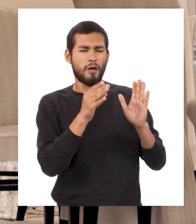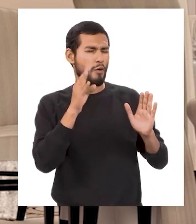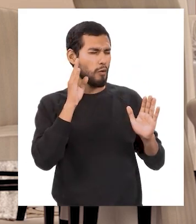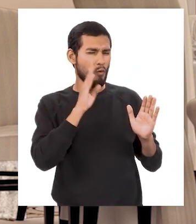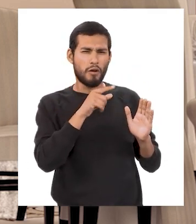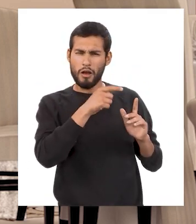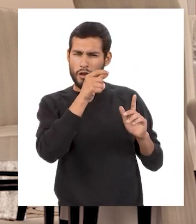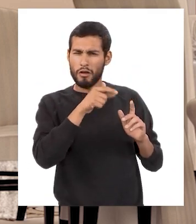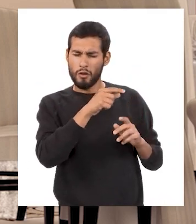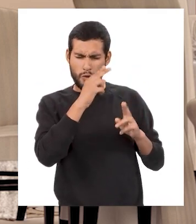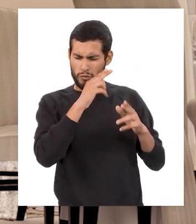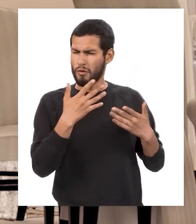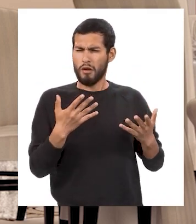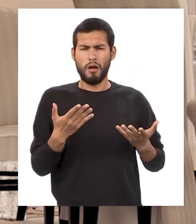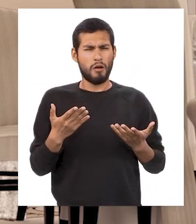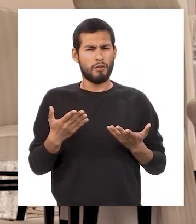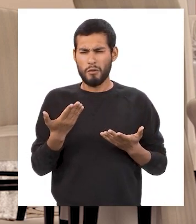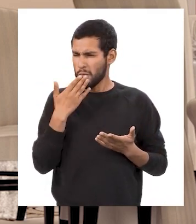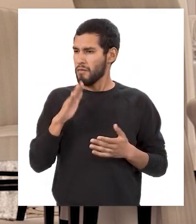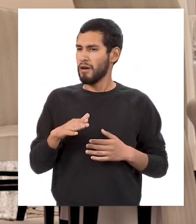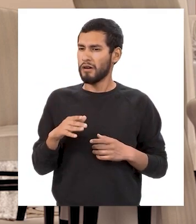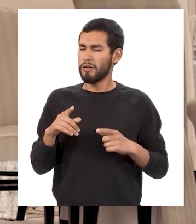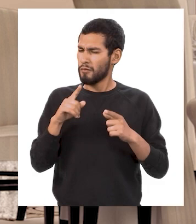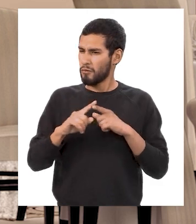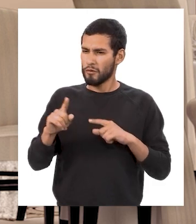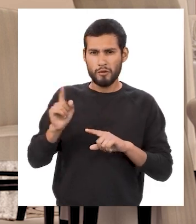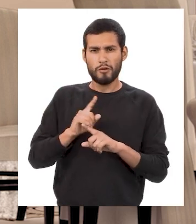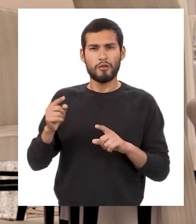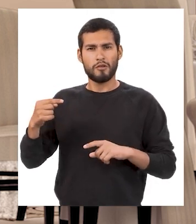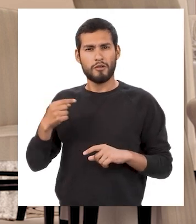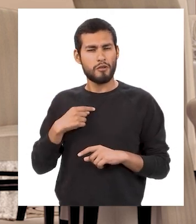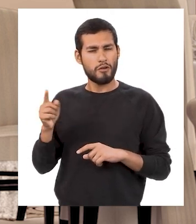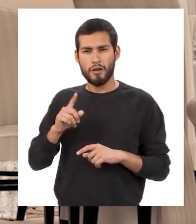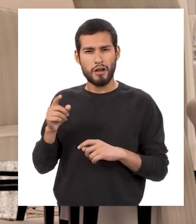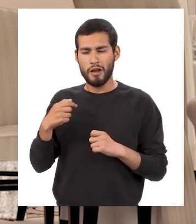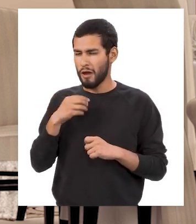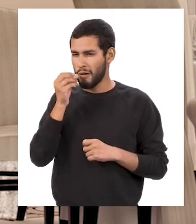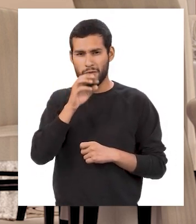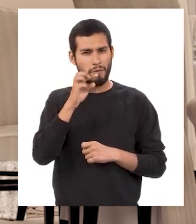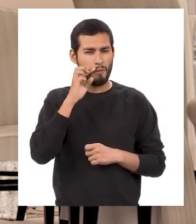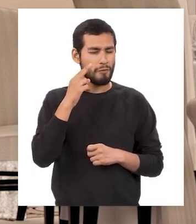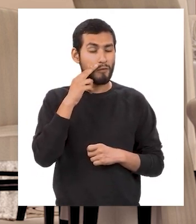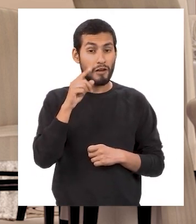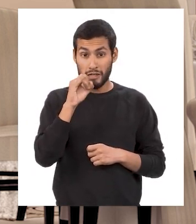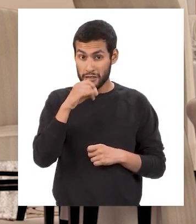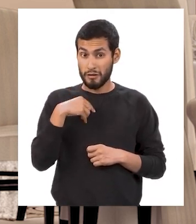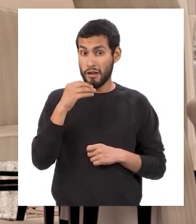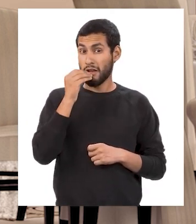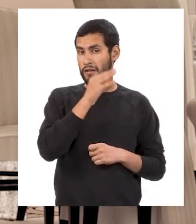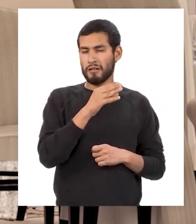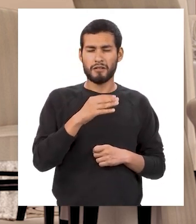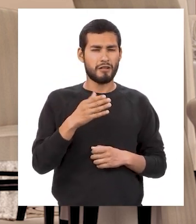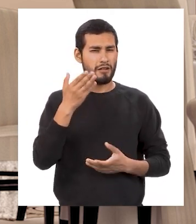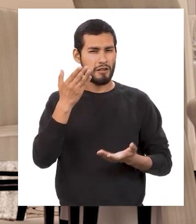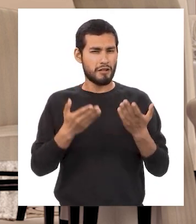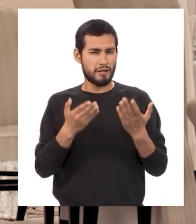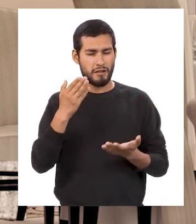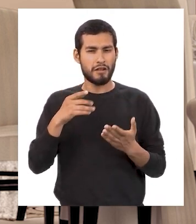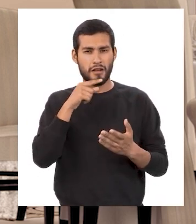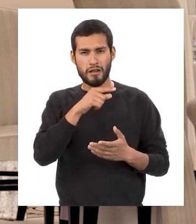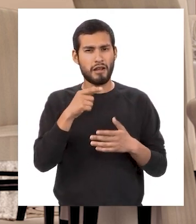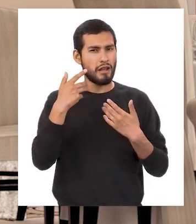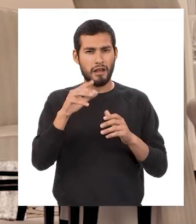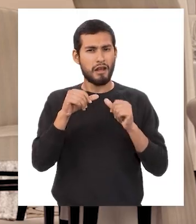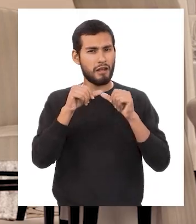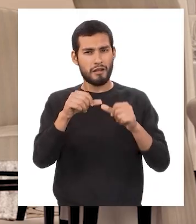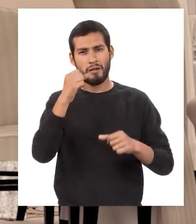jefe. ¡Es inconcebible! ¡Pero no! ¡No se lo diré al señor Fogg! Si se lo digo,